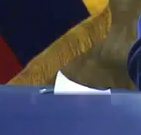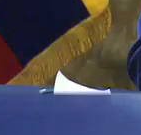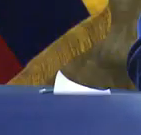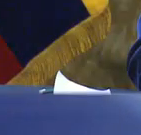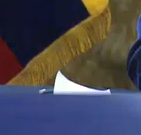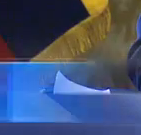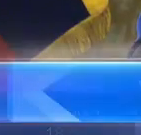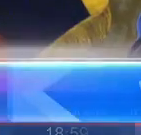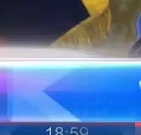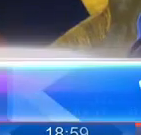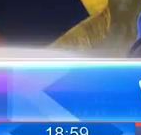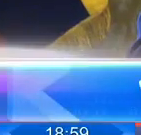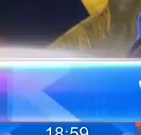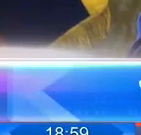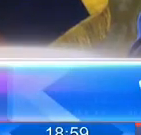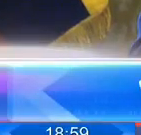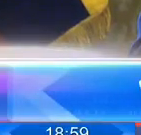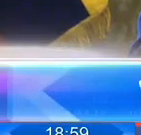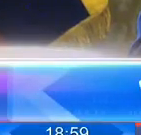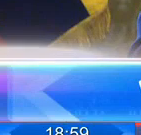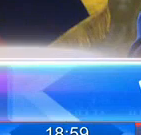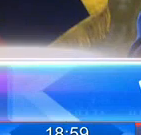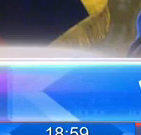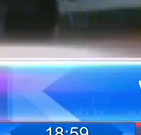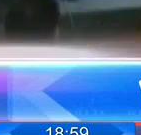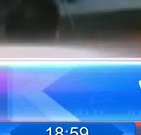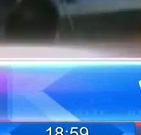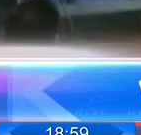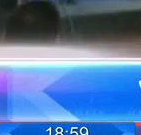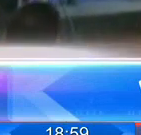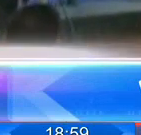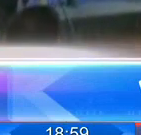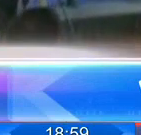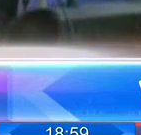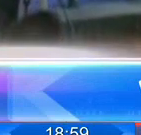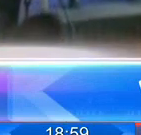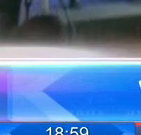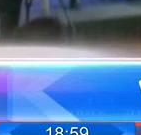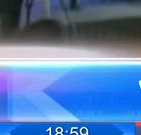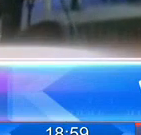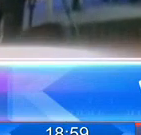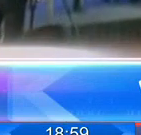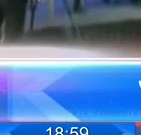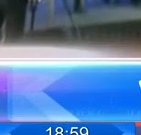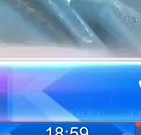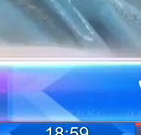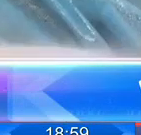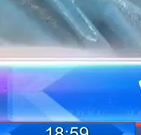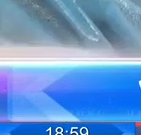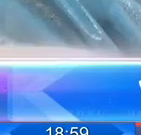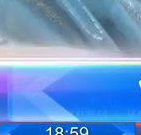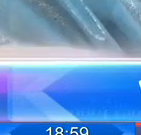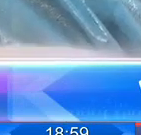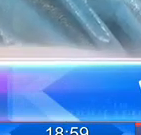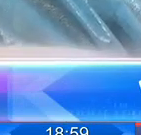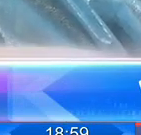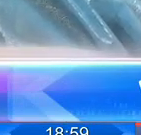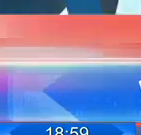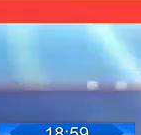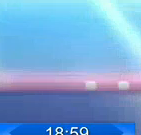Gobierno justifica la vacunación del presidente Lenín Moreno, la primera dama y otros funcionarios de